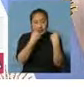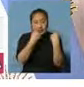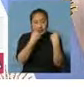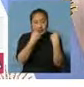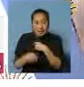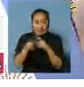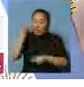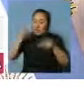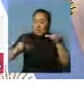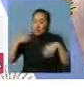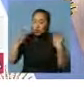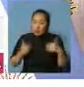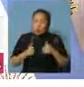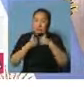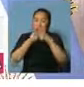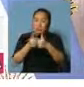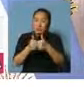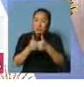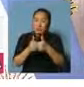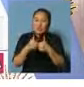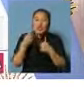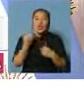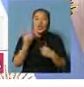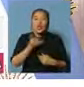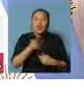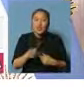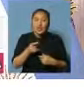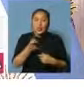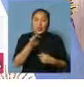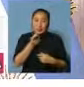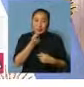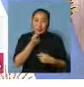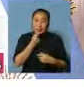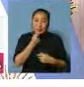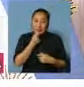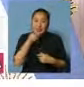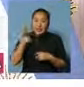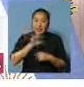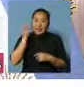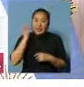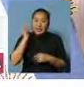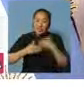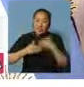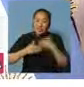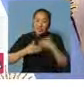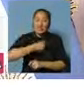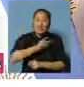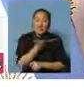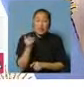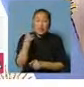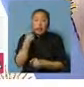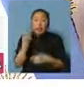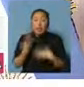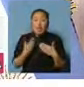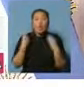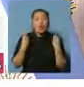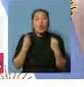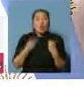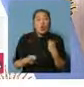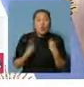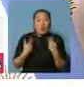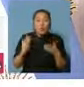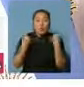distintas personas que lo pueden hacer en lo que es acá. La Dirección de Desarrollo Social, ver cómo lo vamos a hacer, cómo lo